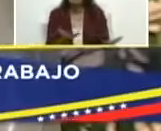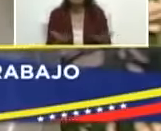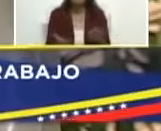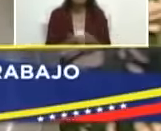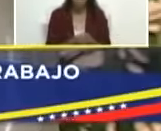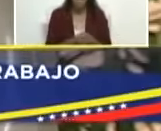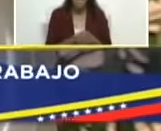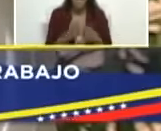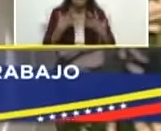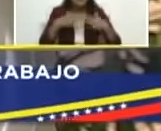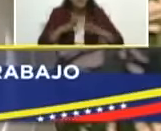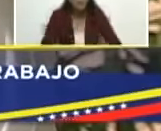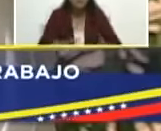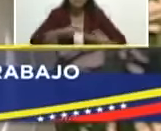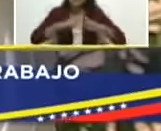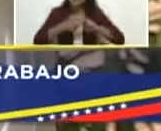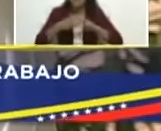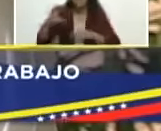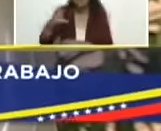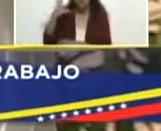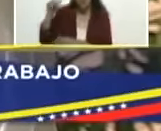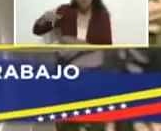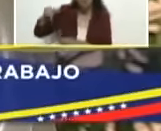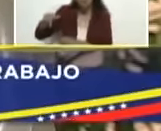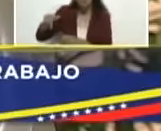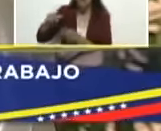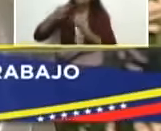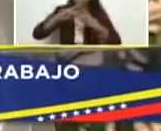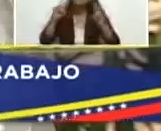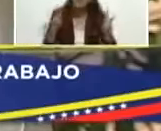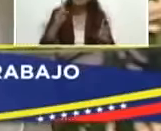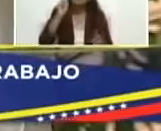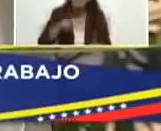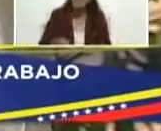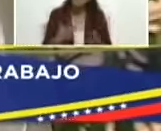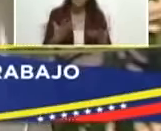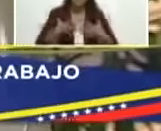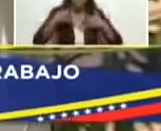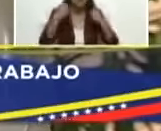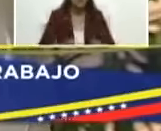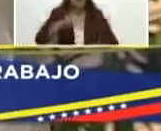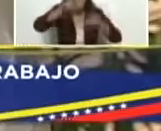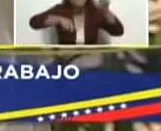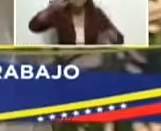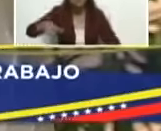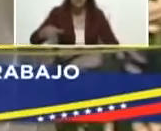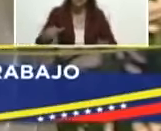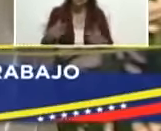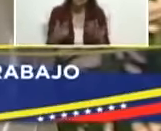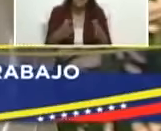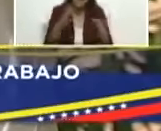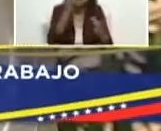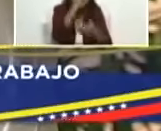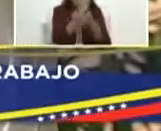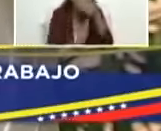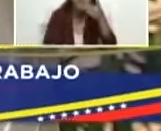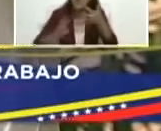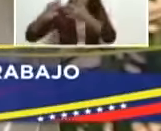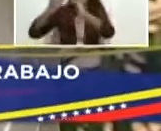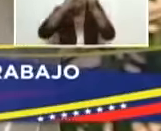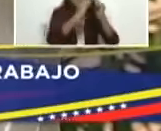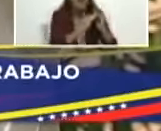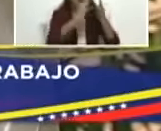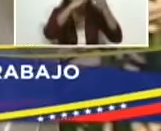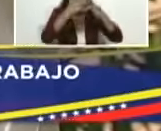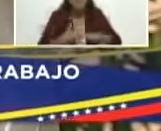el cese del conflicto armado en Colombia, y una paz que tiene que ver con la seguridad del ciudadano, del común, que tiene que ver con